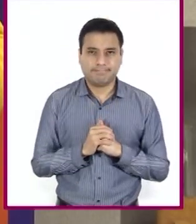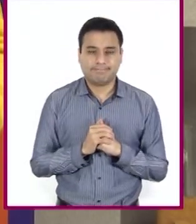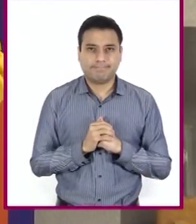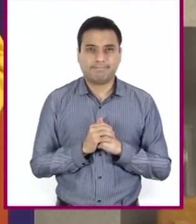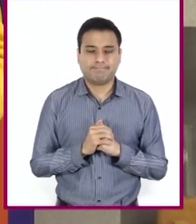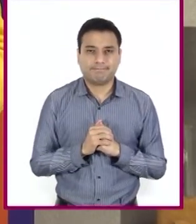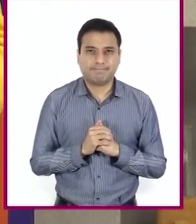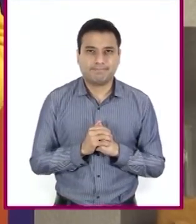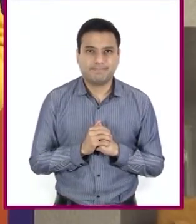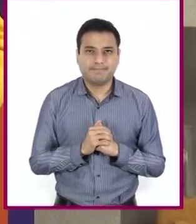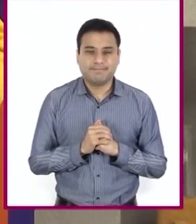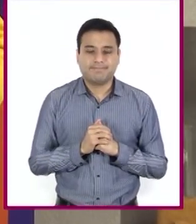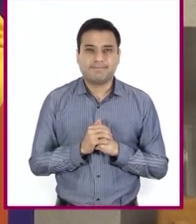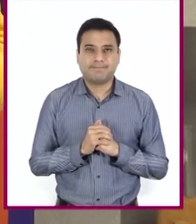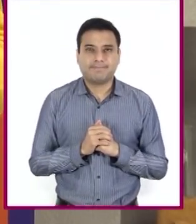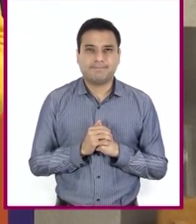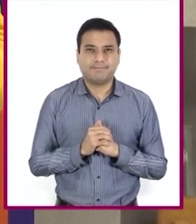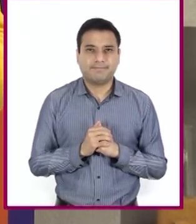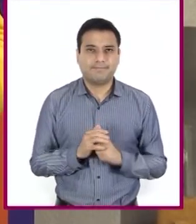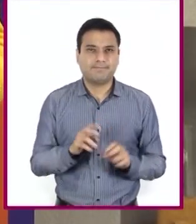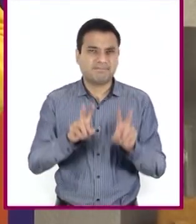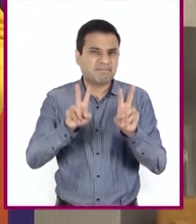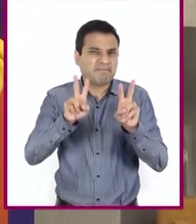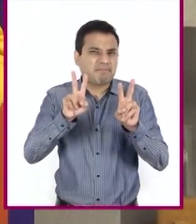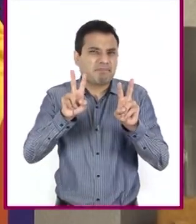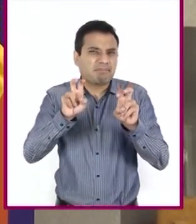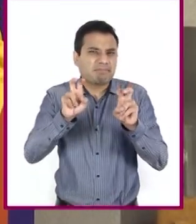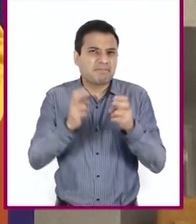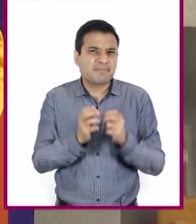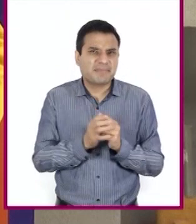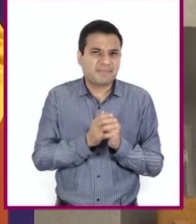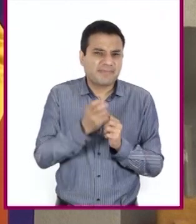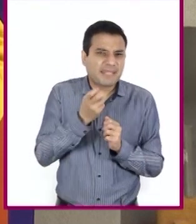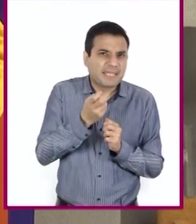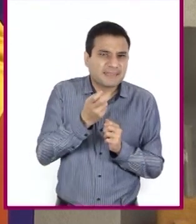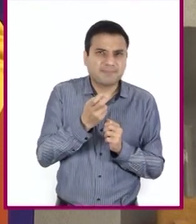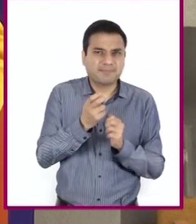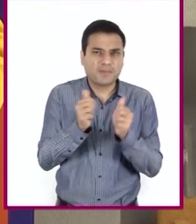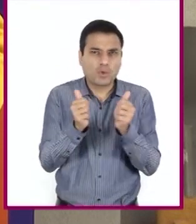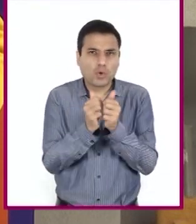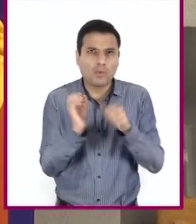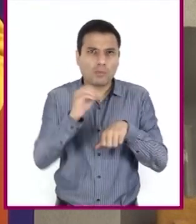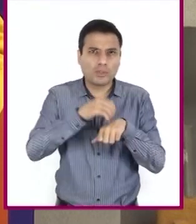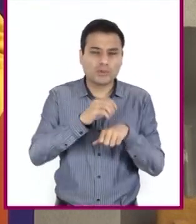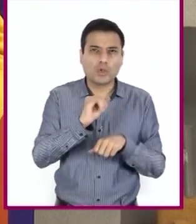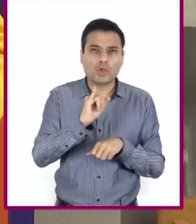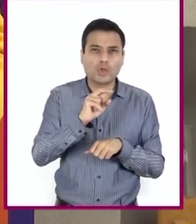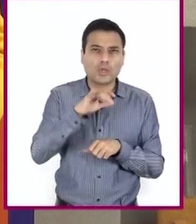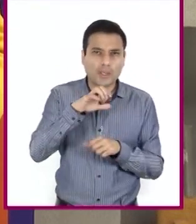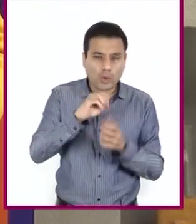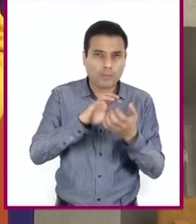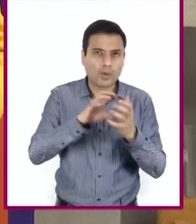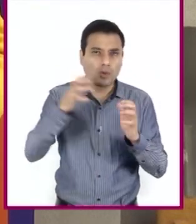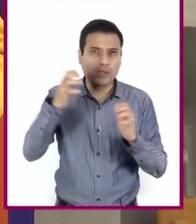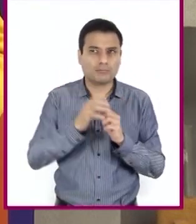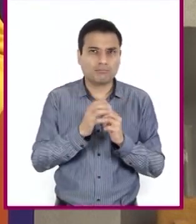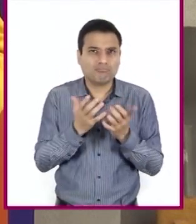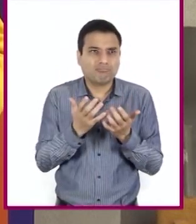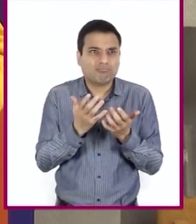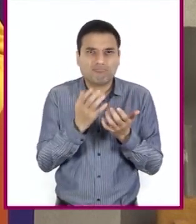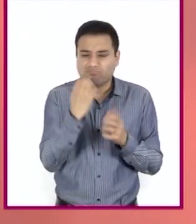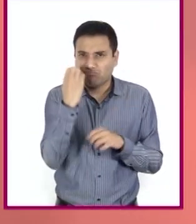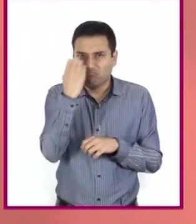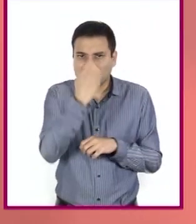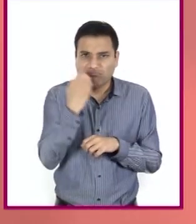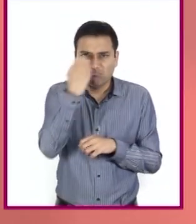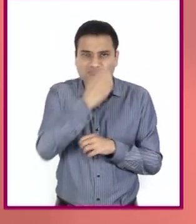Los cuestionamientos con respecto al tema de la formación de compuestos iónicos y moleculares los pueden resolver al revisar los ejemplos